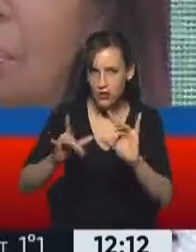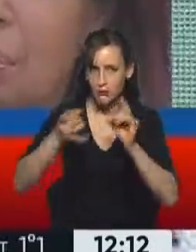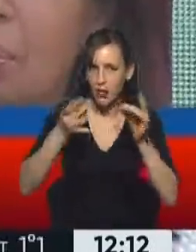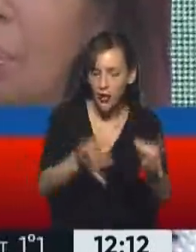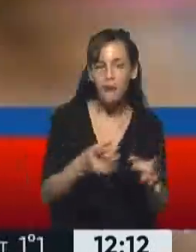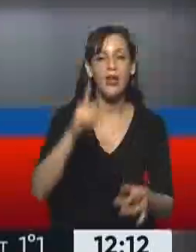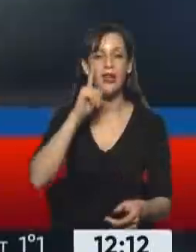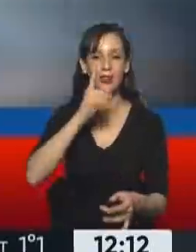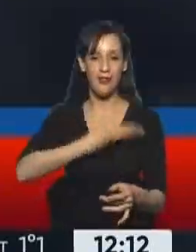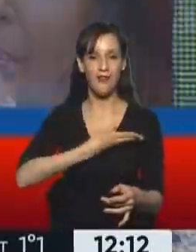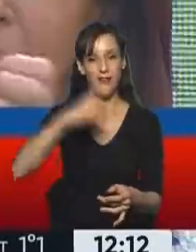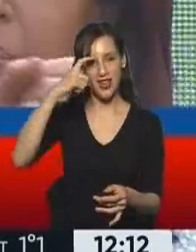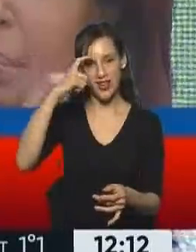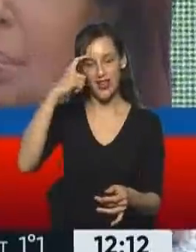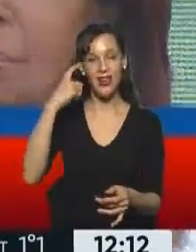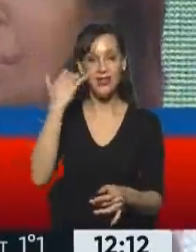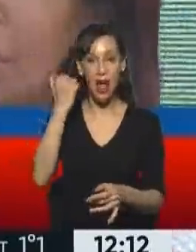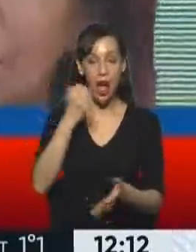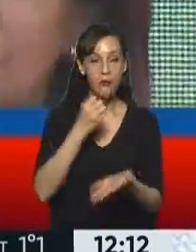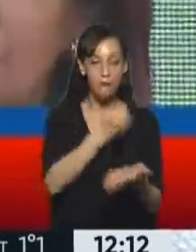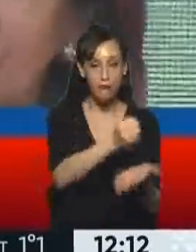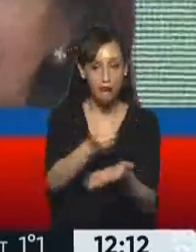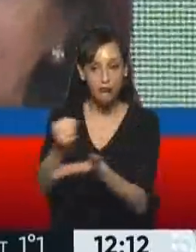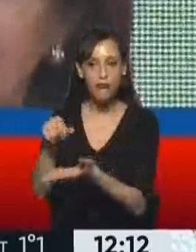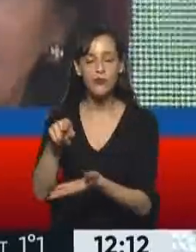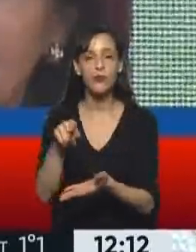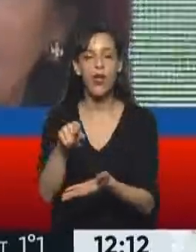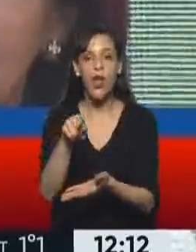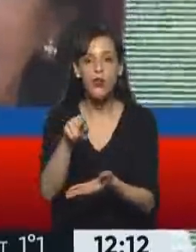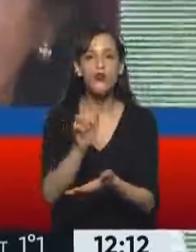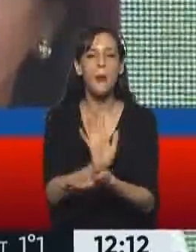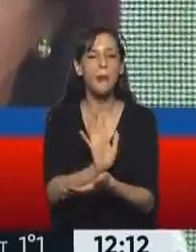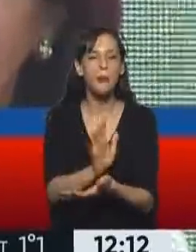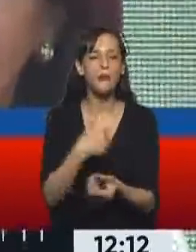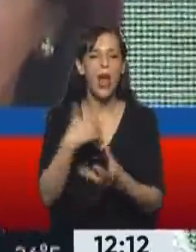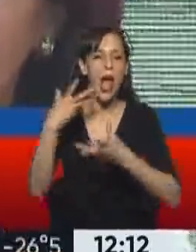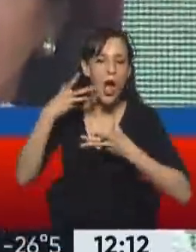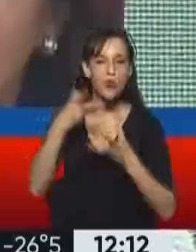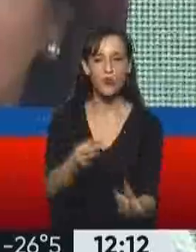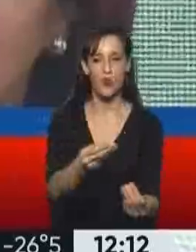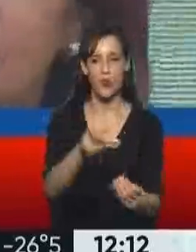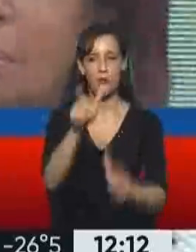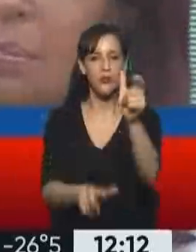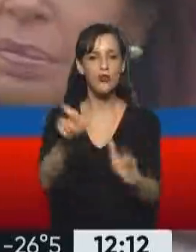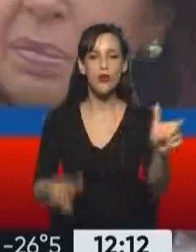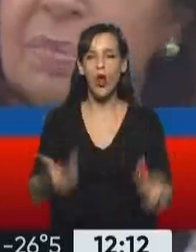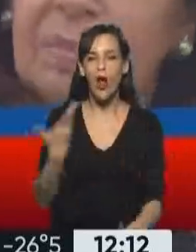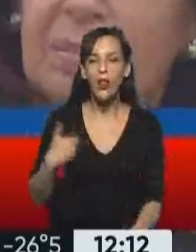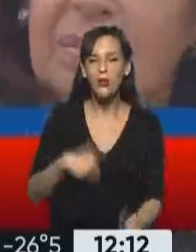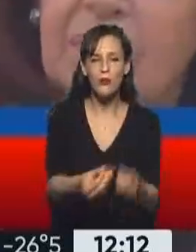que fue darle una pequeña ayuda, un empujón a un montón de argentinos y argentinas